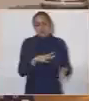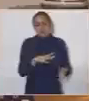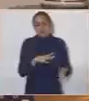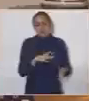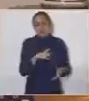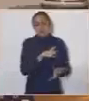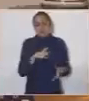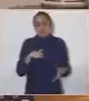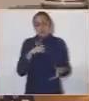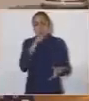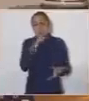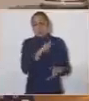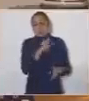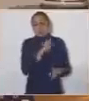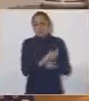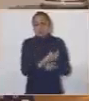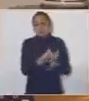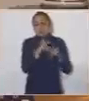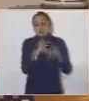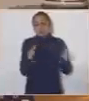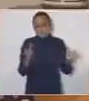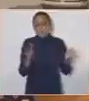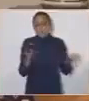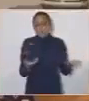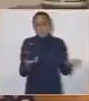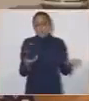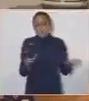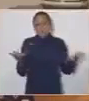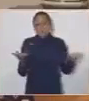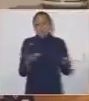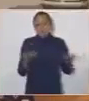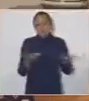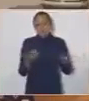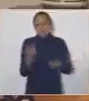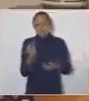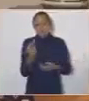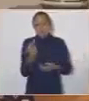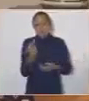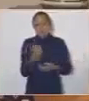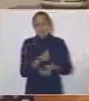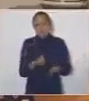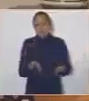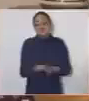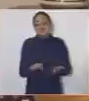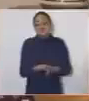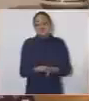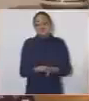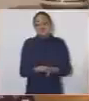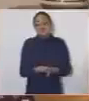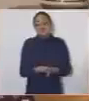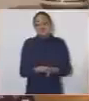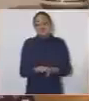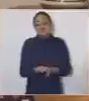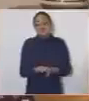grandísimo que hizo Parques y Convenciones, que hizo